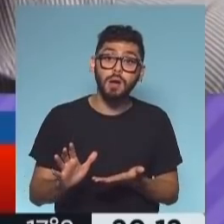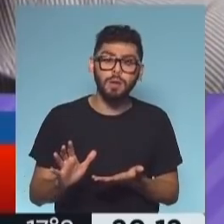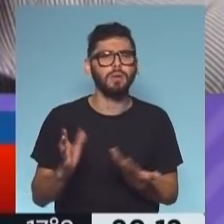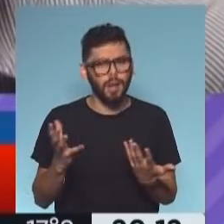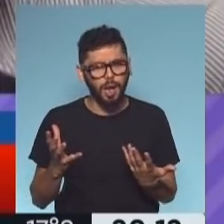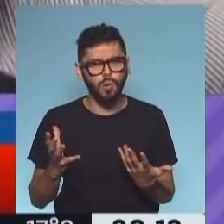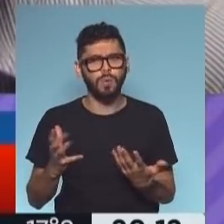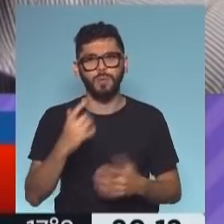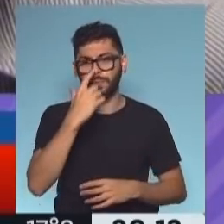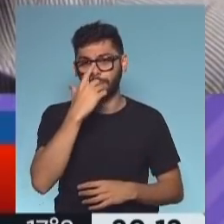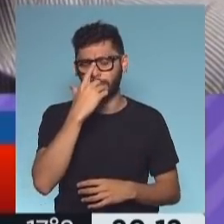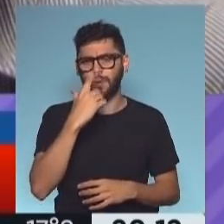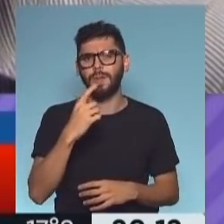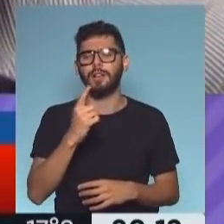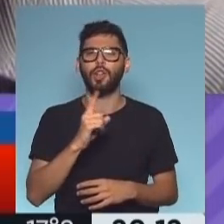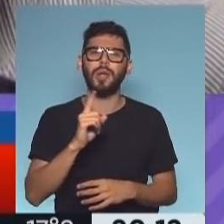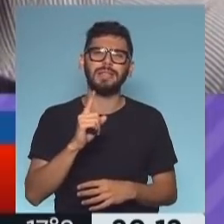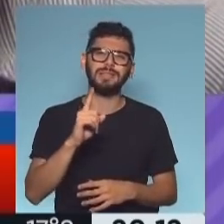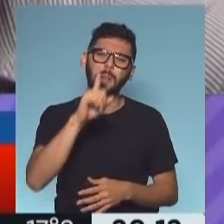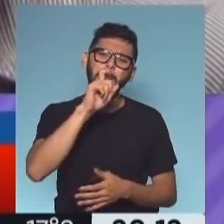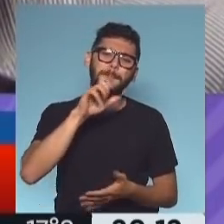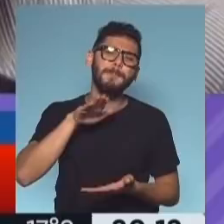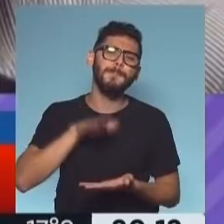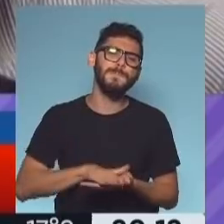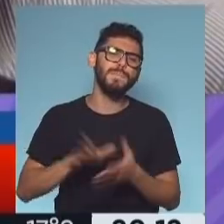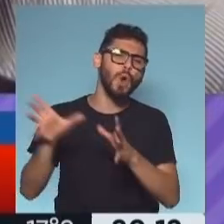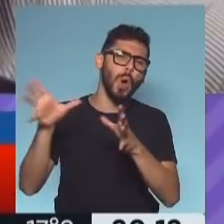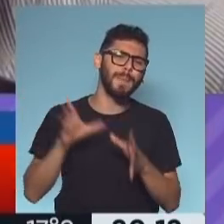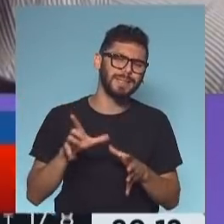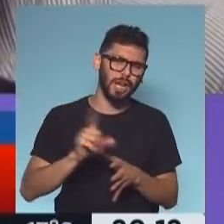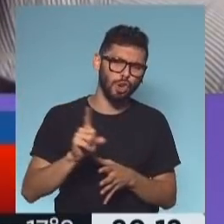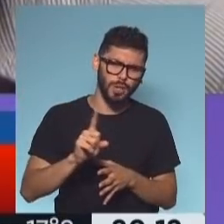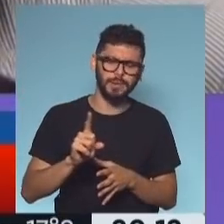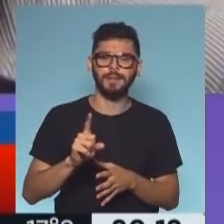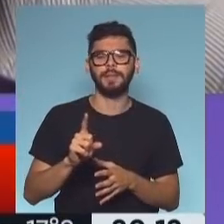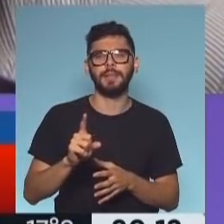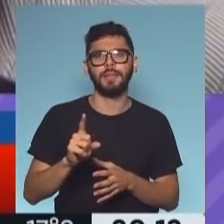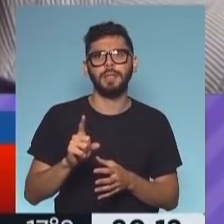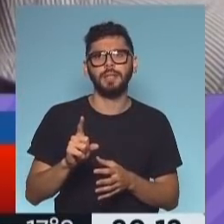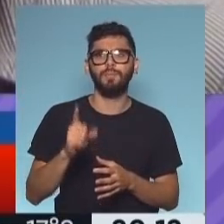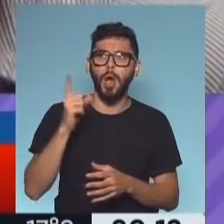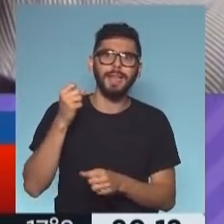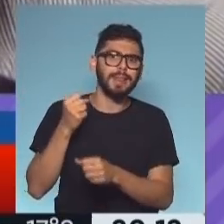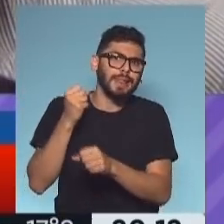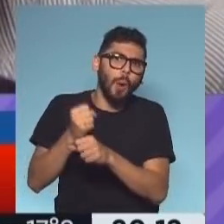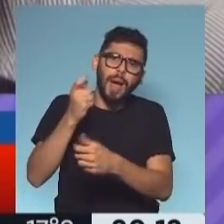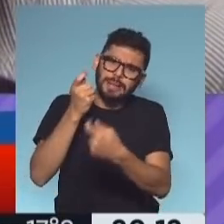Claro, estamos, bueno, no sé si son promesas. Sabemos que están trabajando fuertemente y que habría en